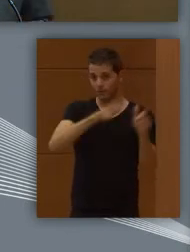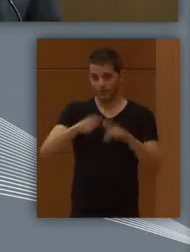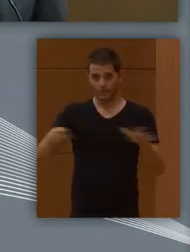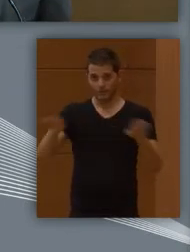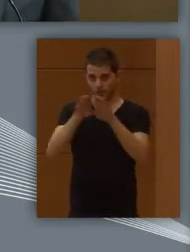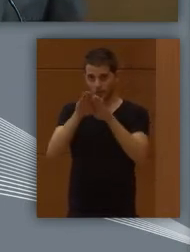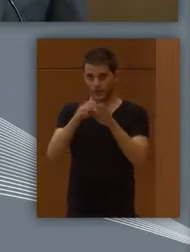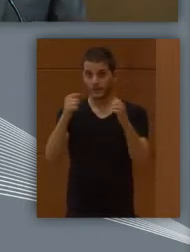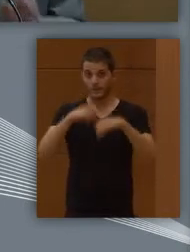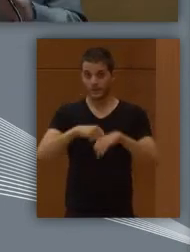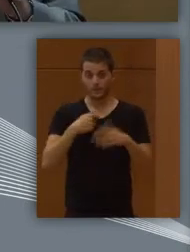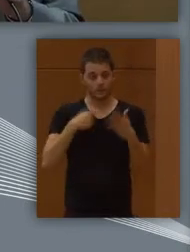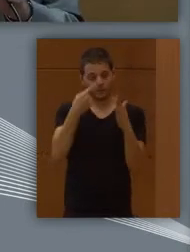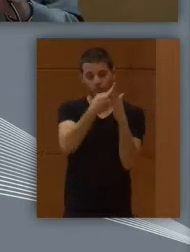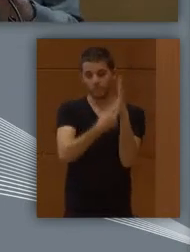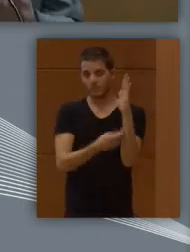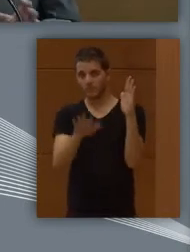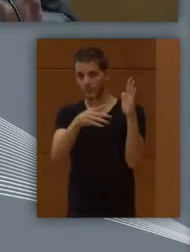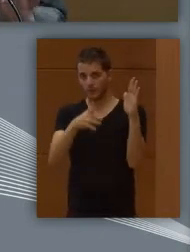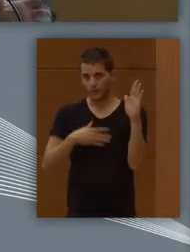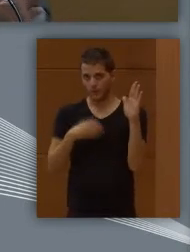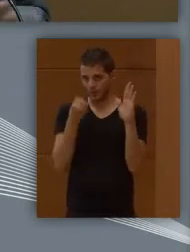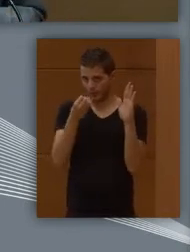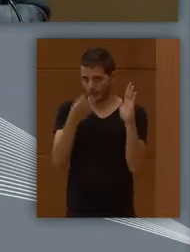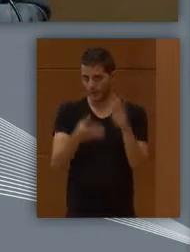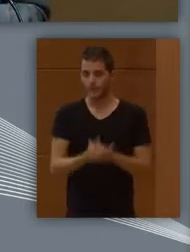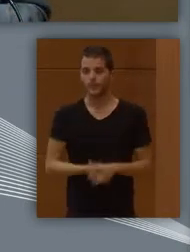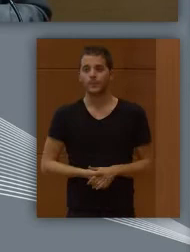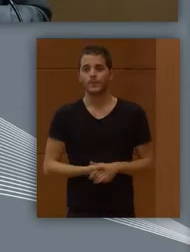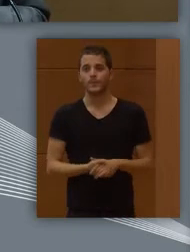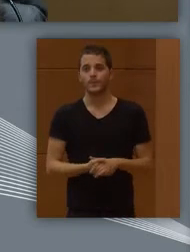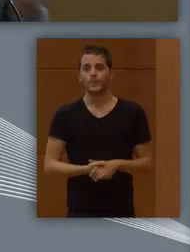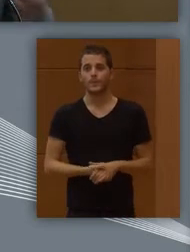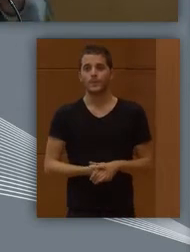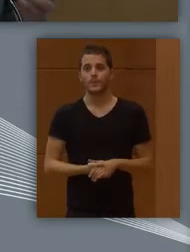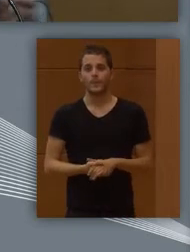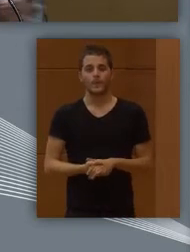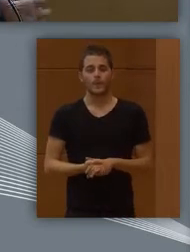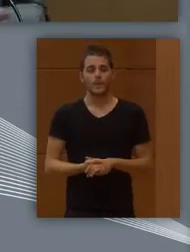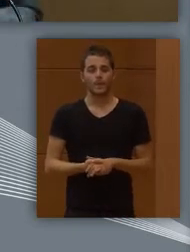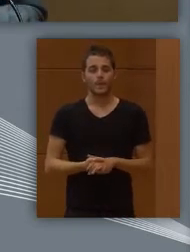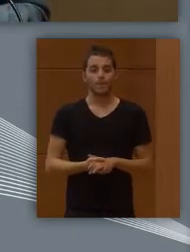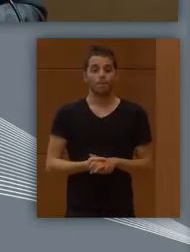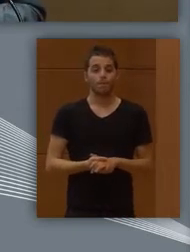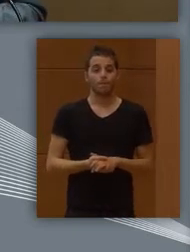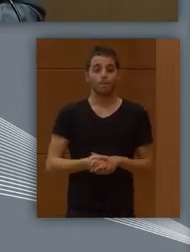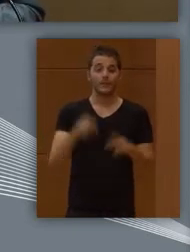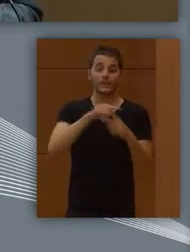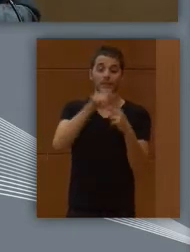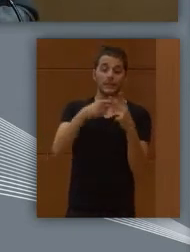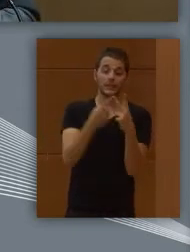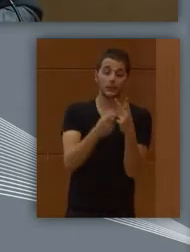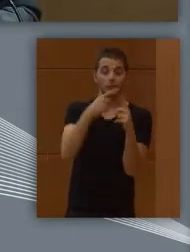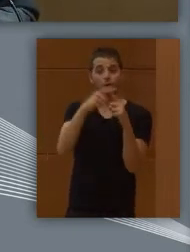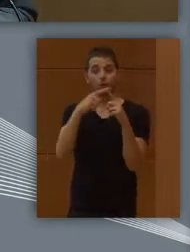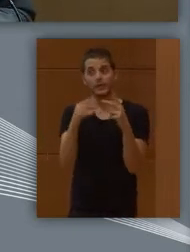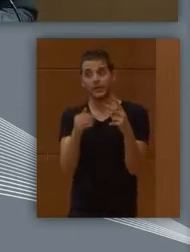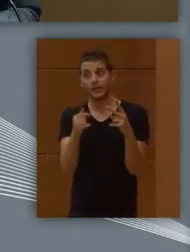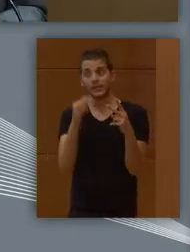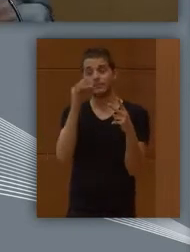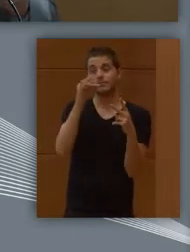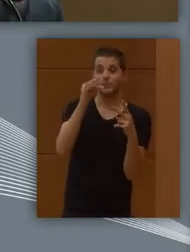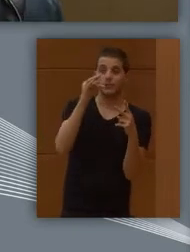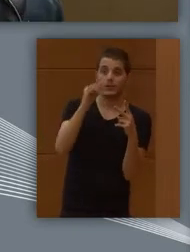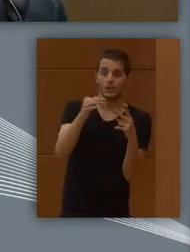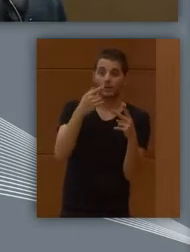poco el guión de mi intervención. Bien, en cuanto a esas dos primeras afirmaciones o tesis un tanto rotundas